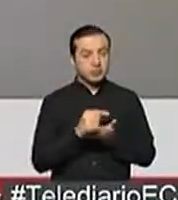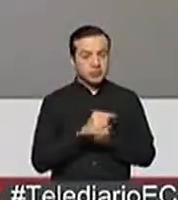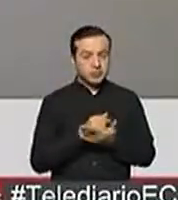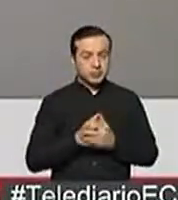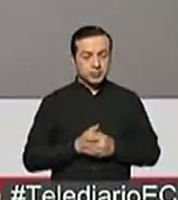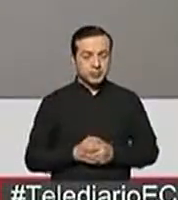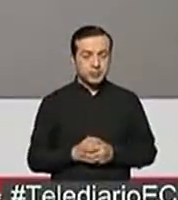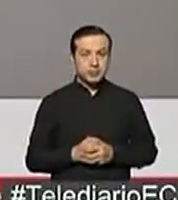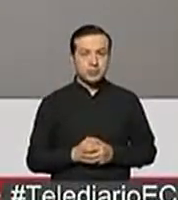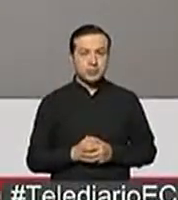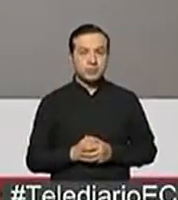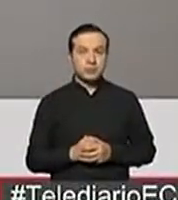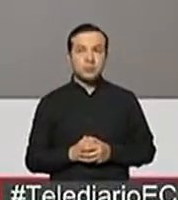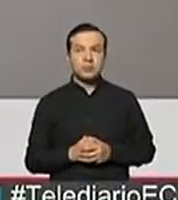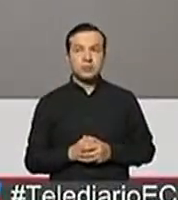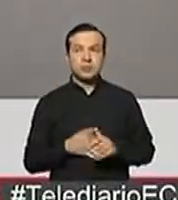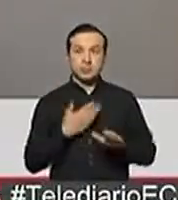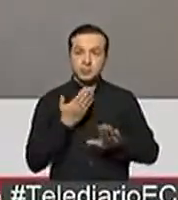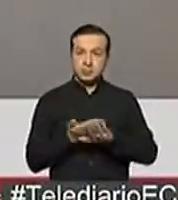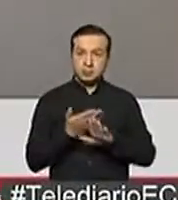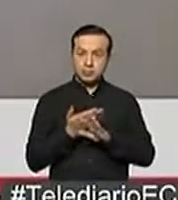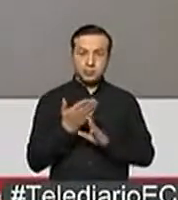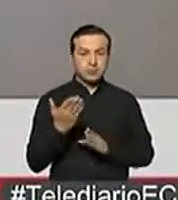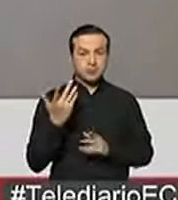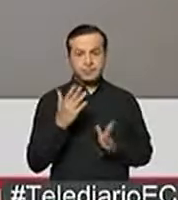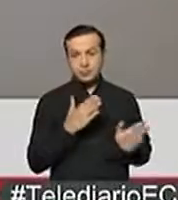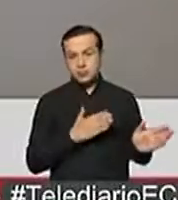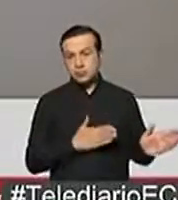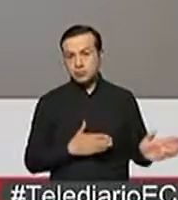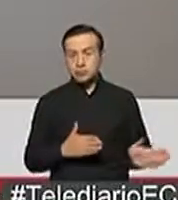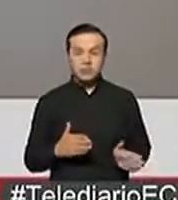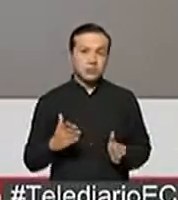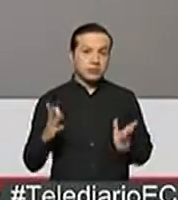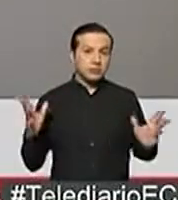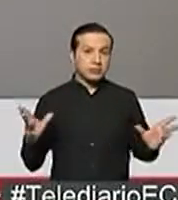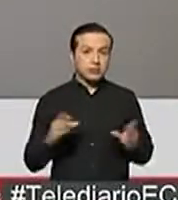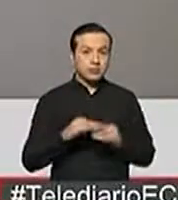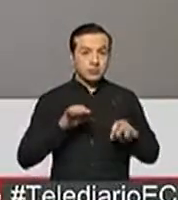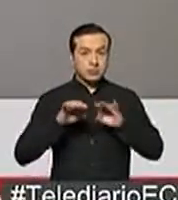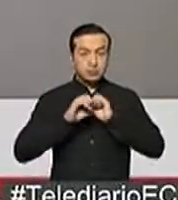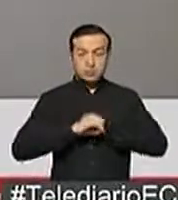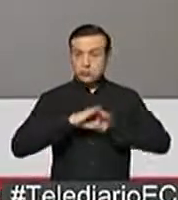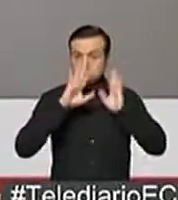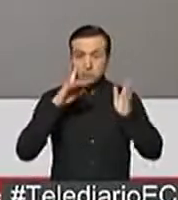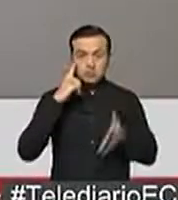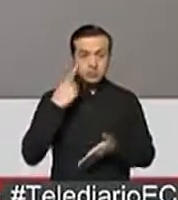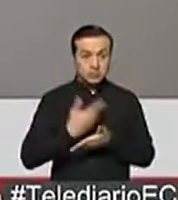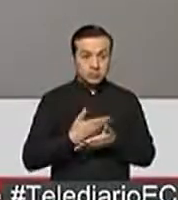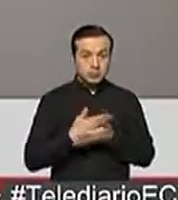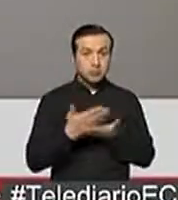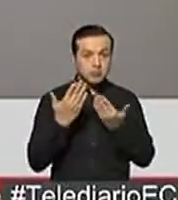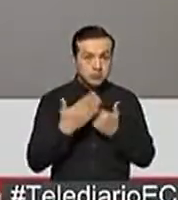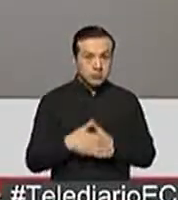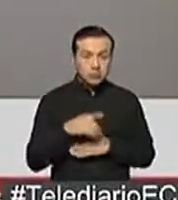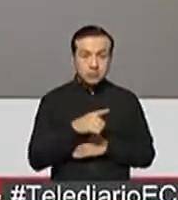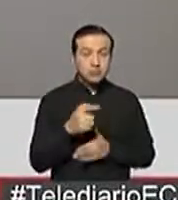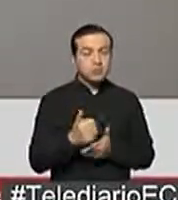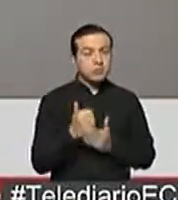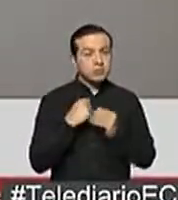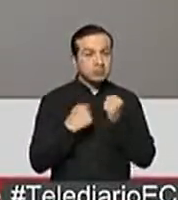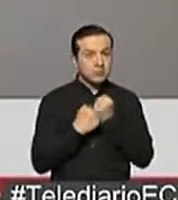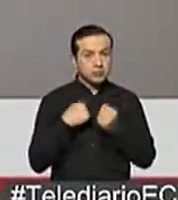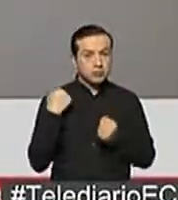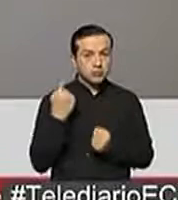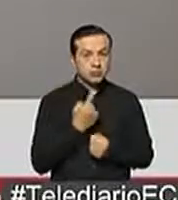Posiciones que se plantean están debidamente explicadas y documentadas. Eso nos permite a